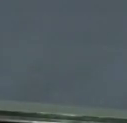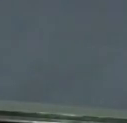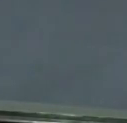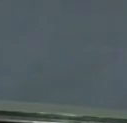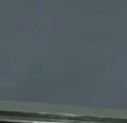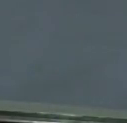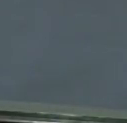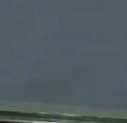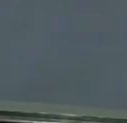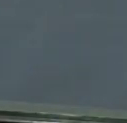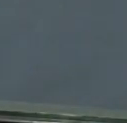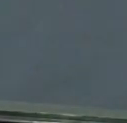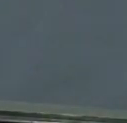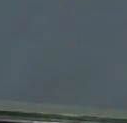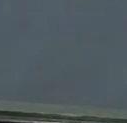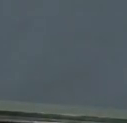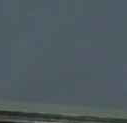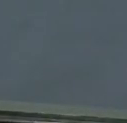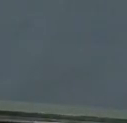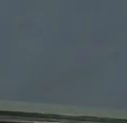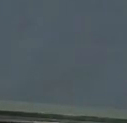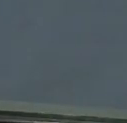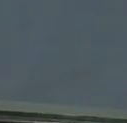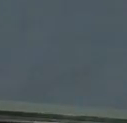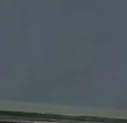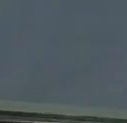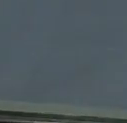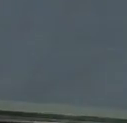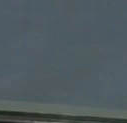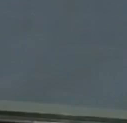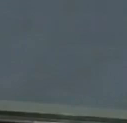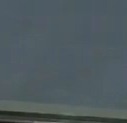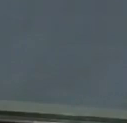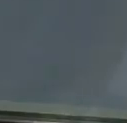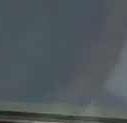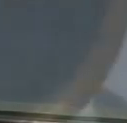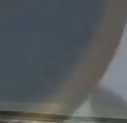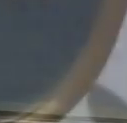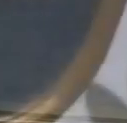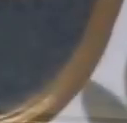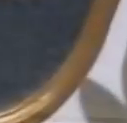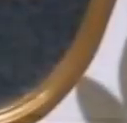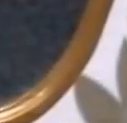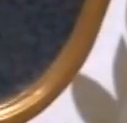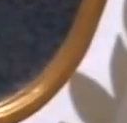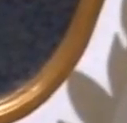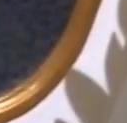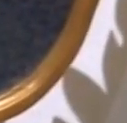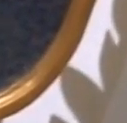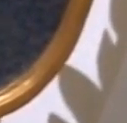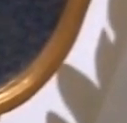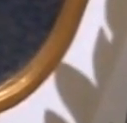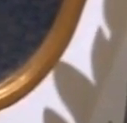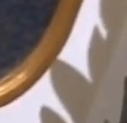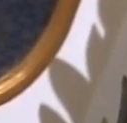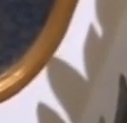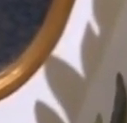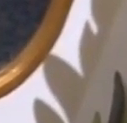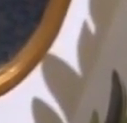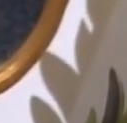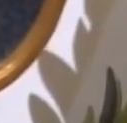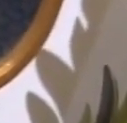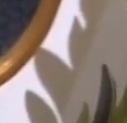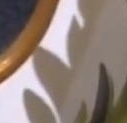este poder plenipotenciario, se realizó unas elecciones regionales, así mismo se realizaron unas elecciones municipales, y para este año 2018